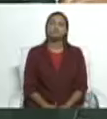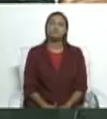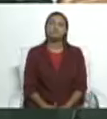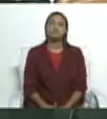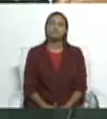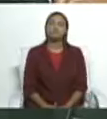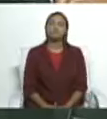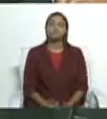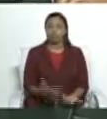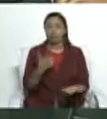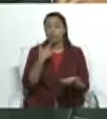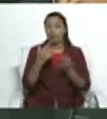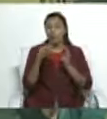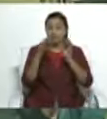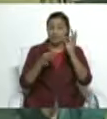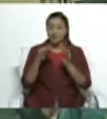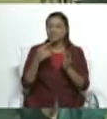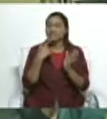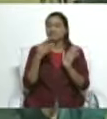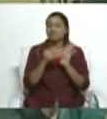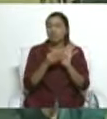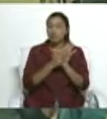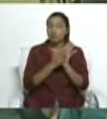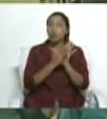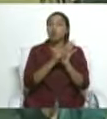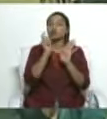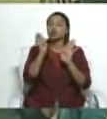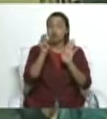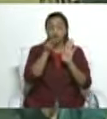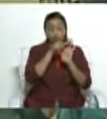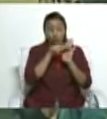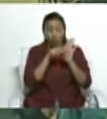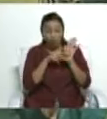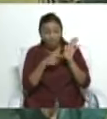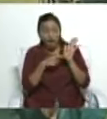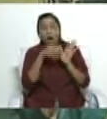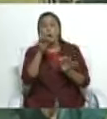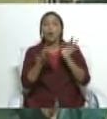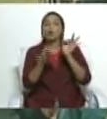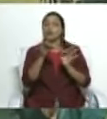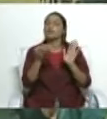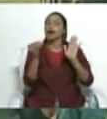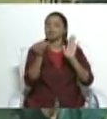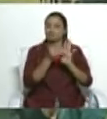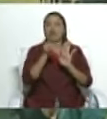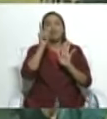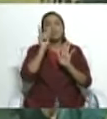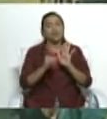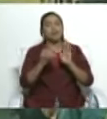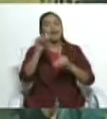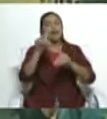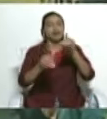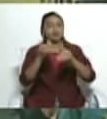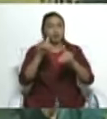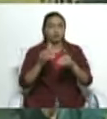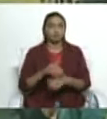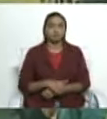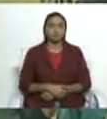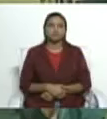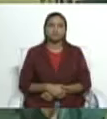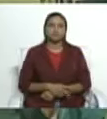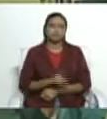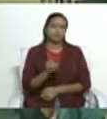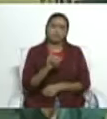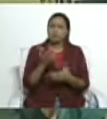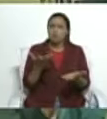norma jurídica de nuestro país, que es la Constitución de la República Bolivariana de Venezuela. No debe haber sorprendidos, porque